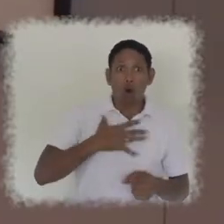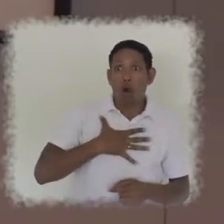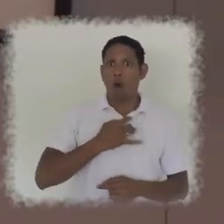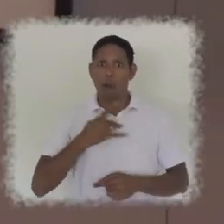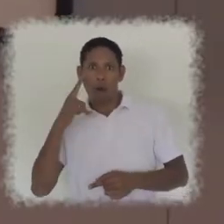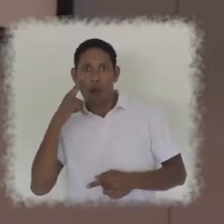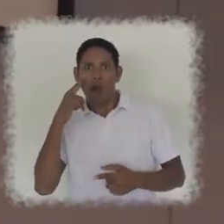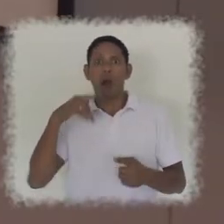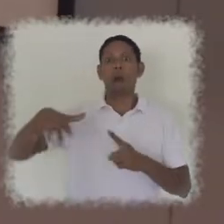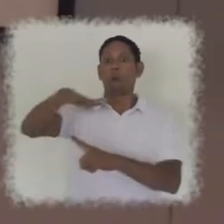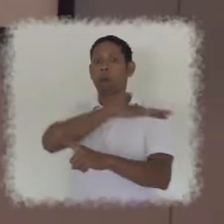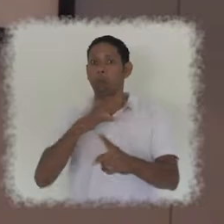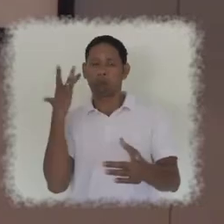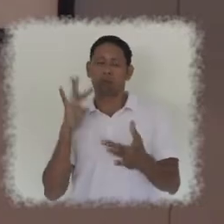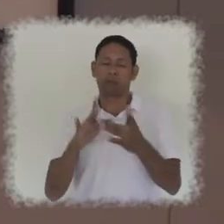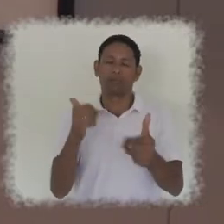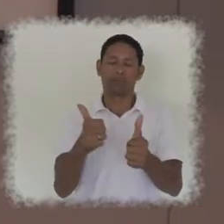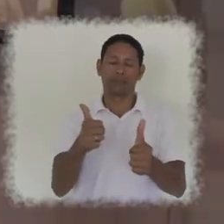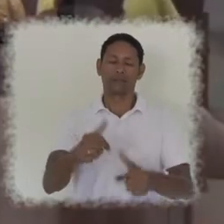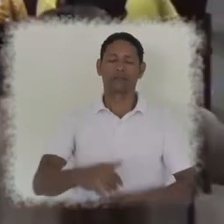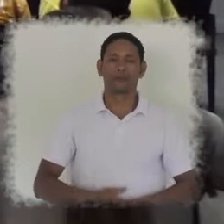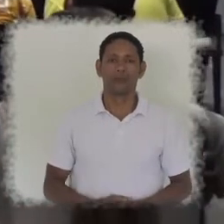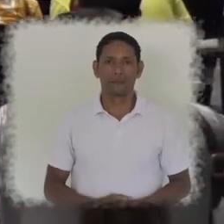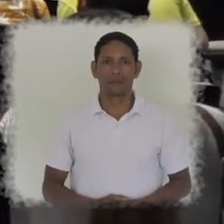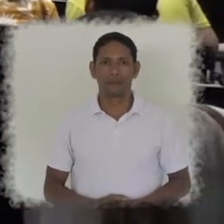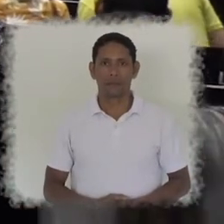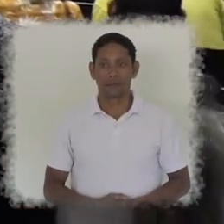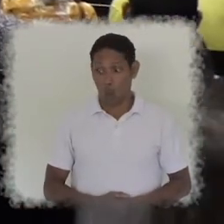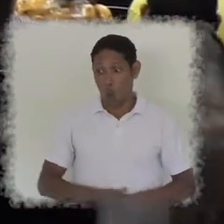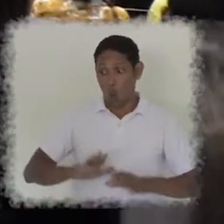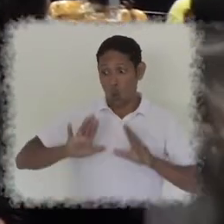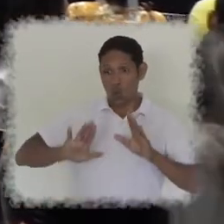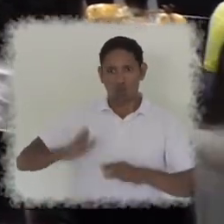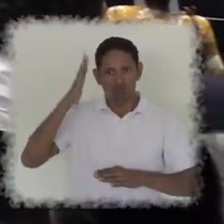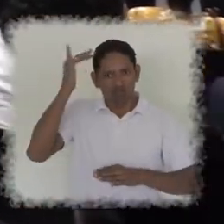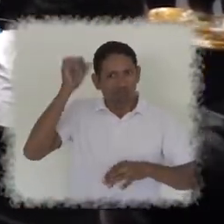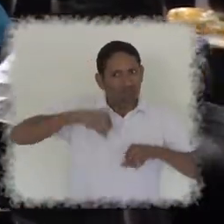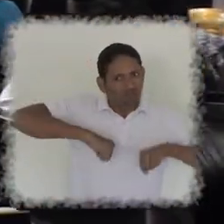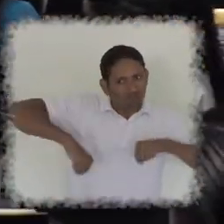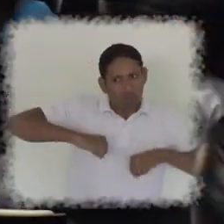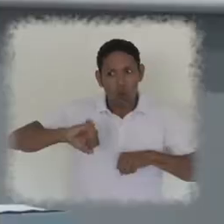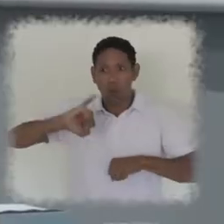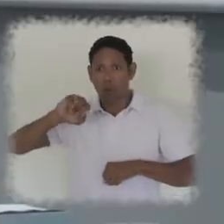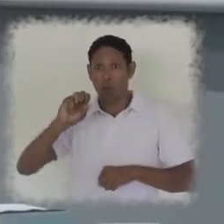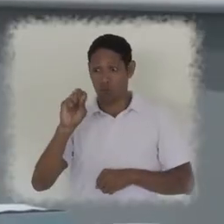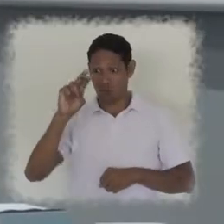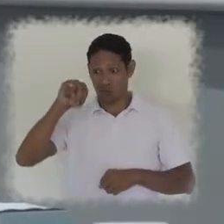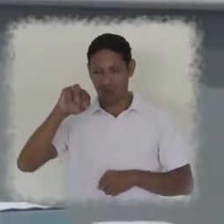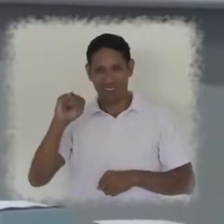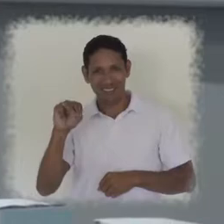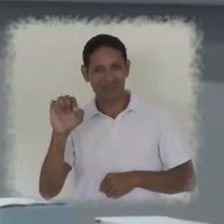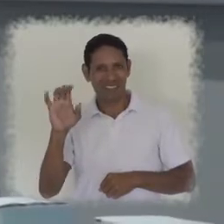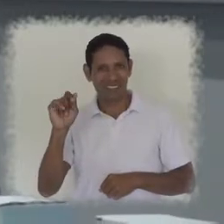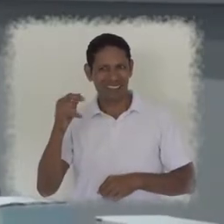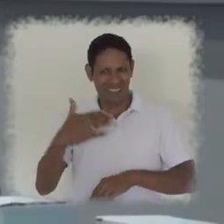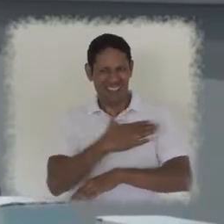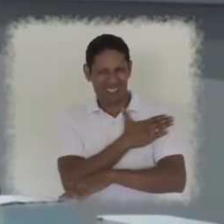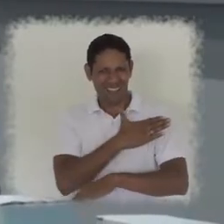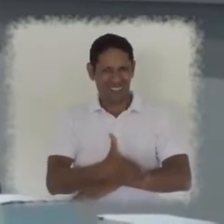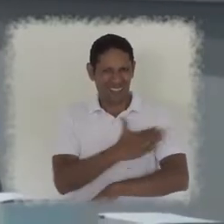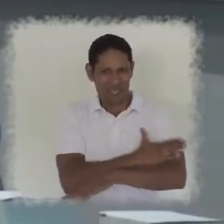aprovechar todas las oportunidades que el territorio ofrece. Esta dinámica académica, que contó con la participación de Juan Mayr